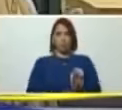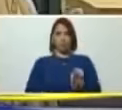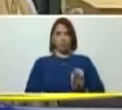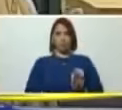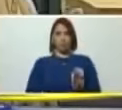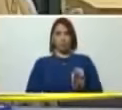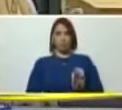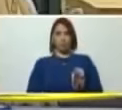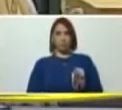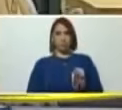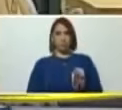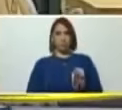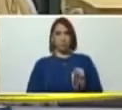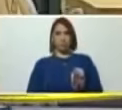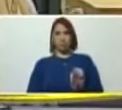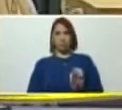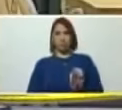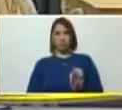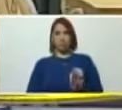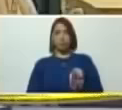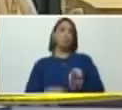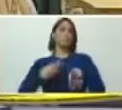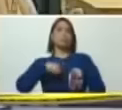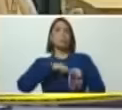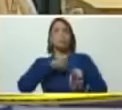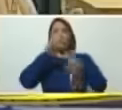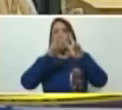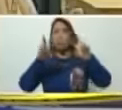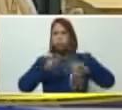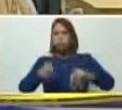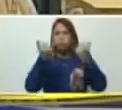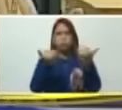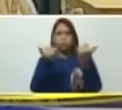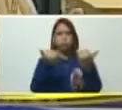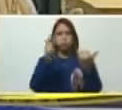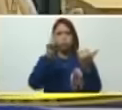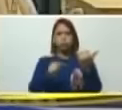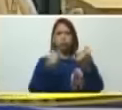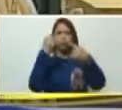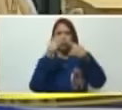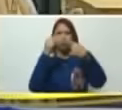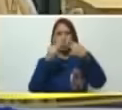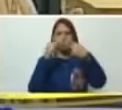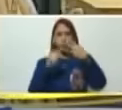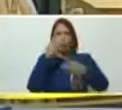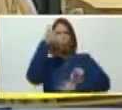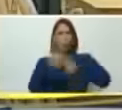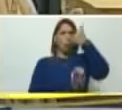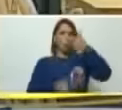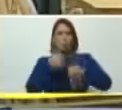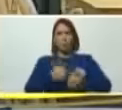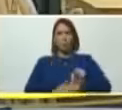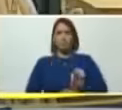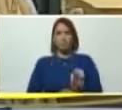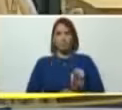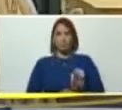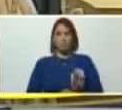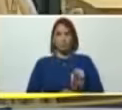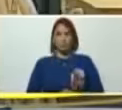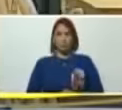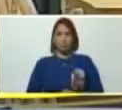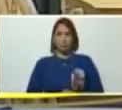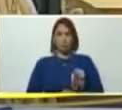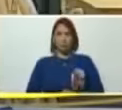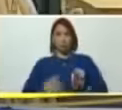Extraordinario. Aquí, bueno, estábamos revisando ahora las prioridades que se han